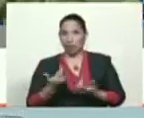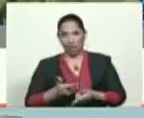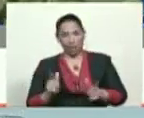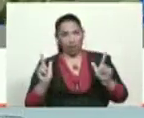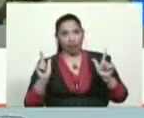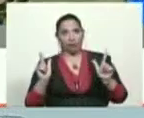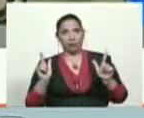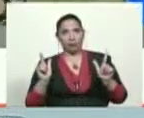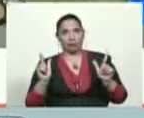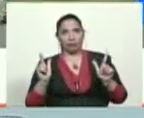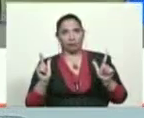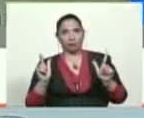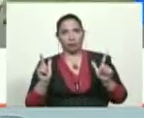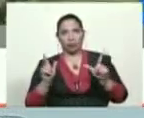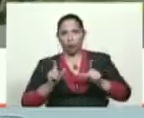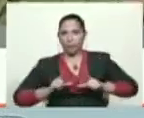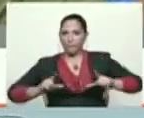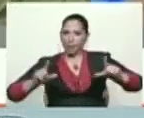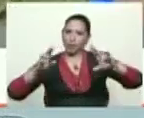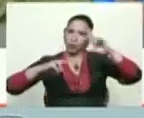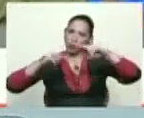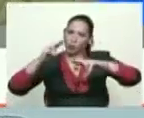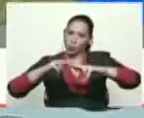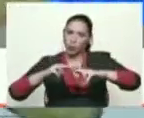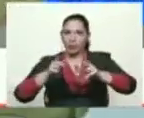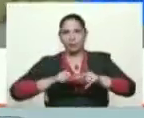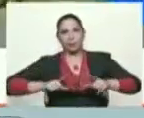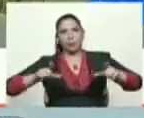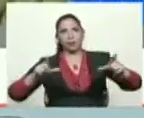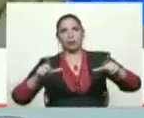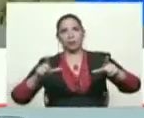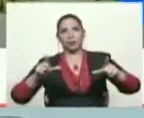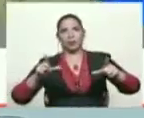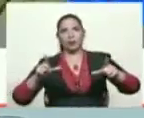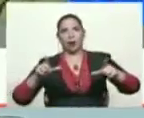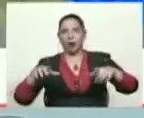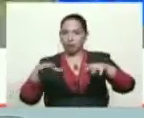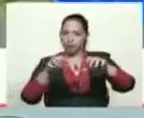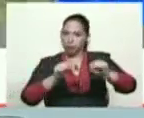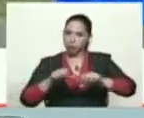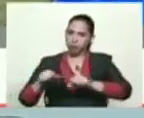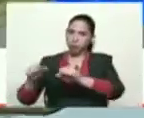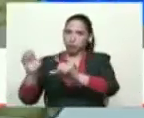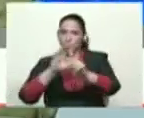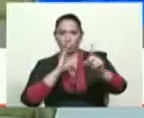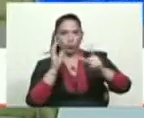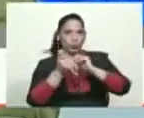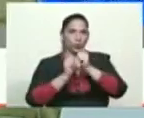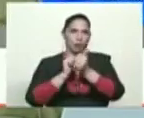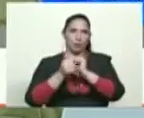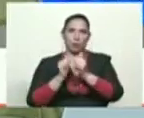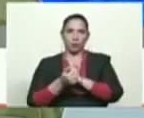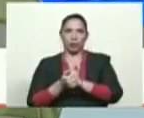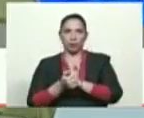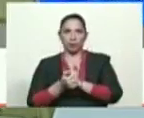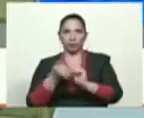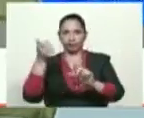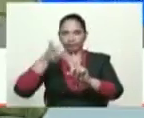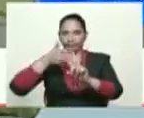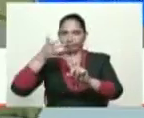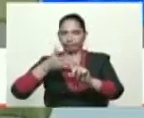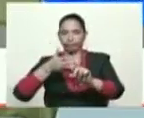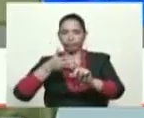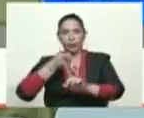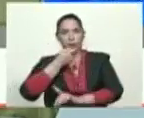los espacios construir los espacios y ocuparlos con la cultura con el deporte con la